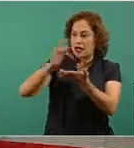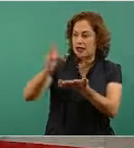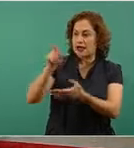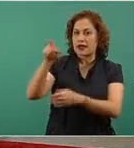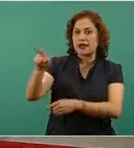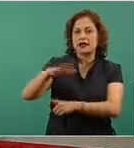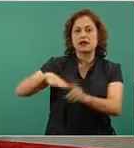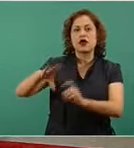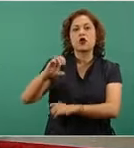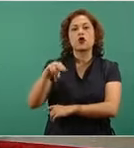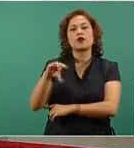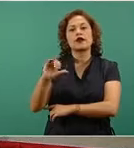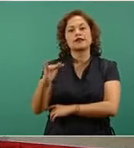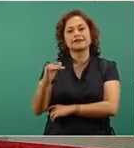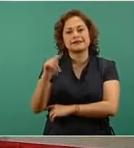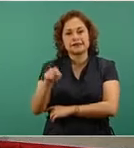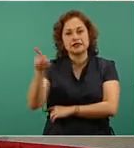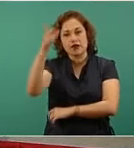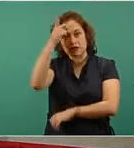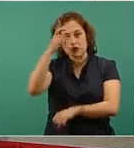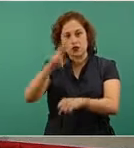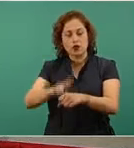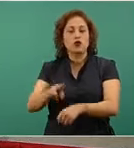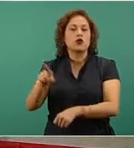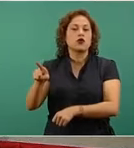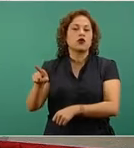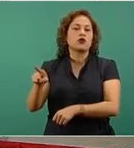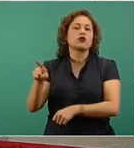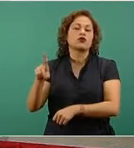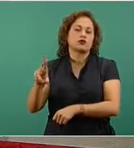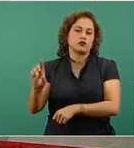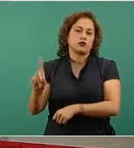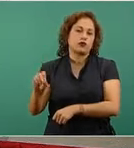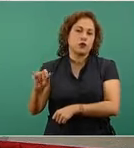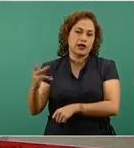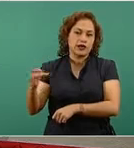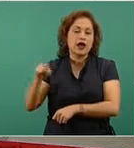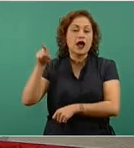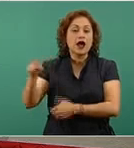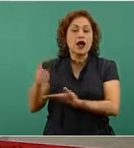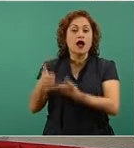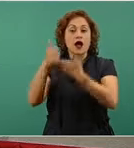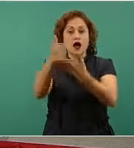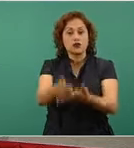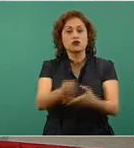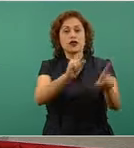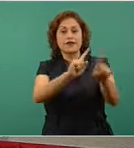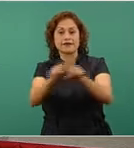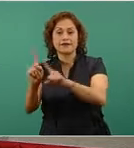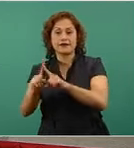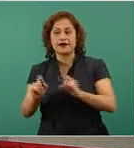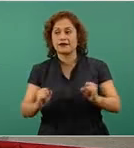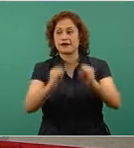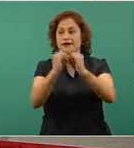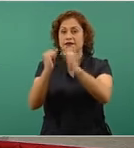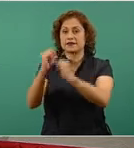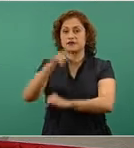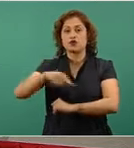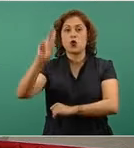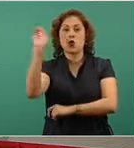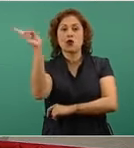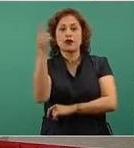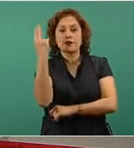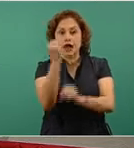Álvarez Builla, porque ella, con su equipo de ciencia de datos y con la convocatoria a múltiples instituciones de educación superior